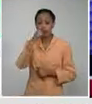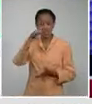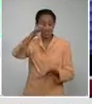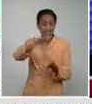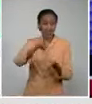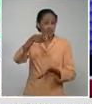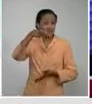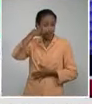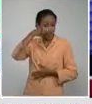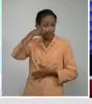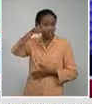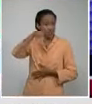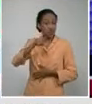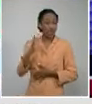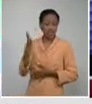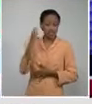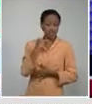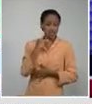decía,